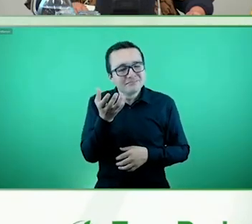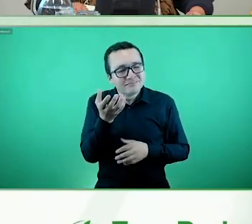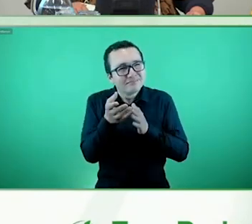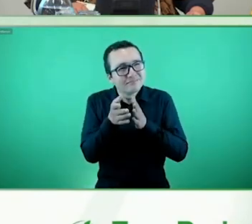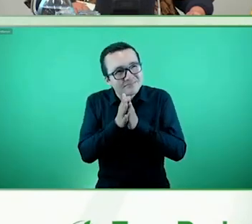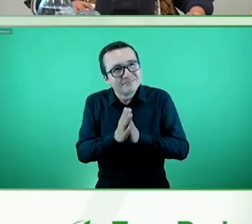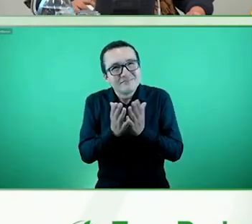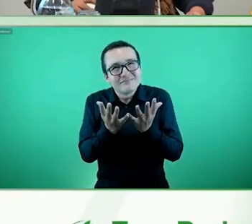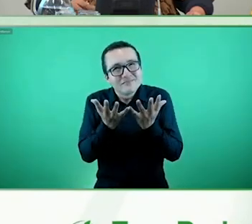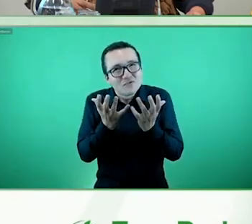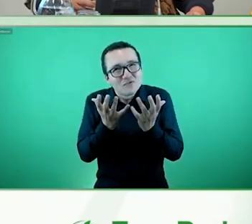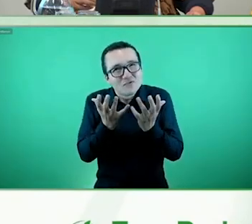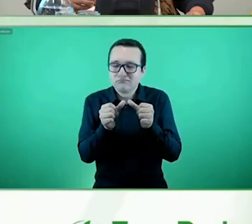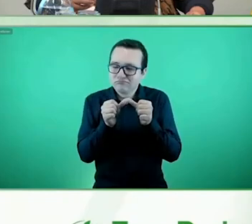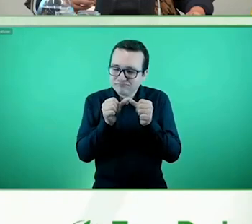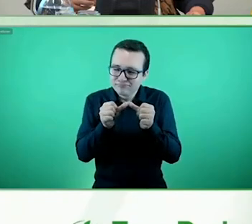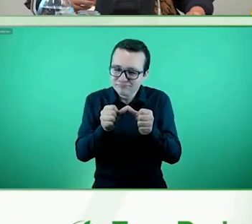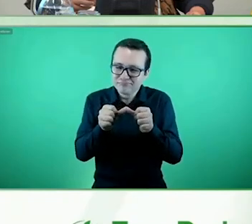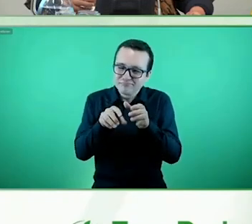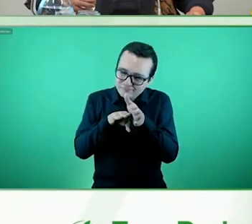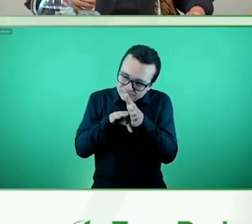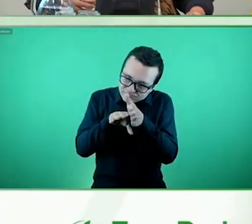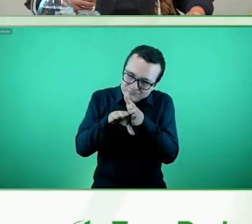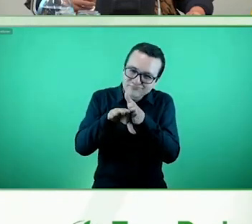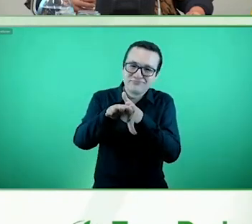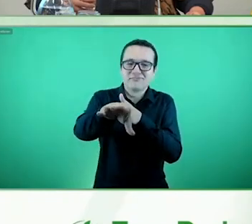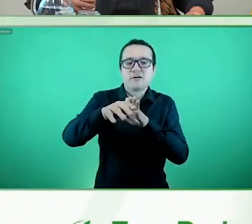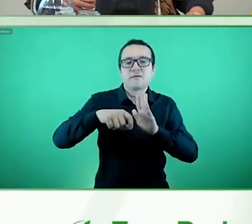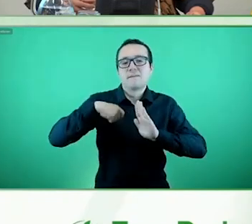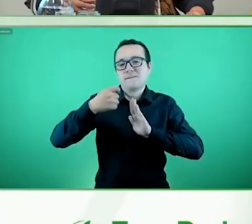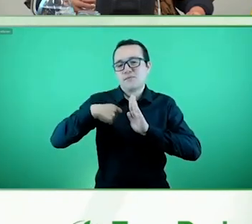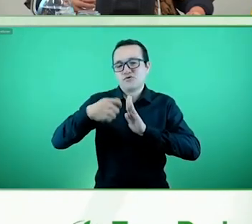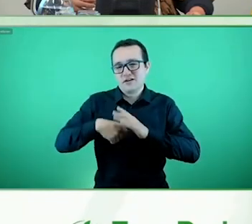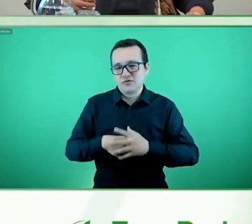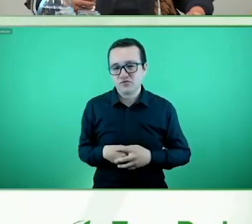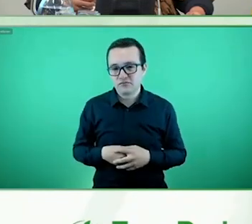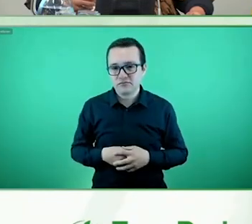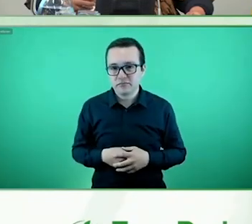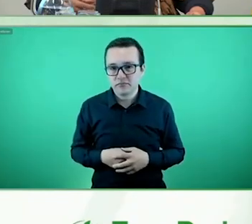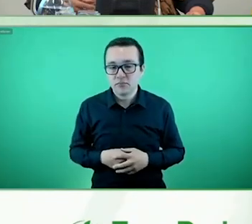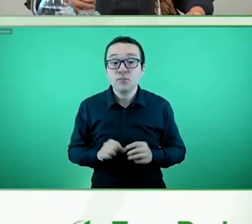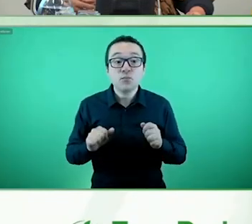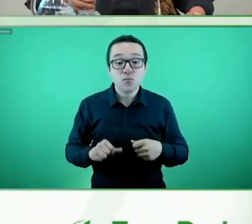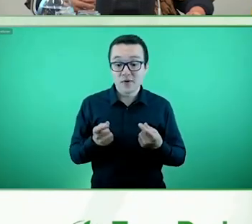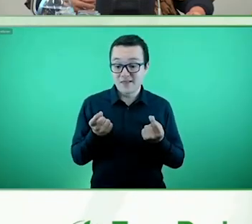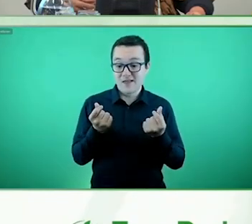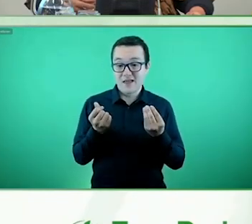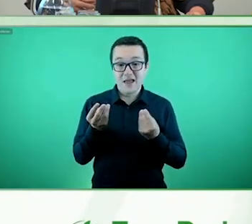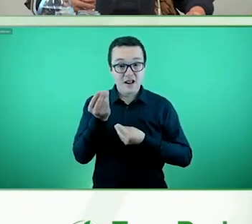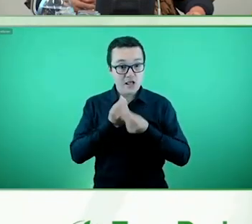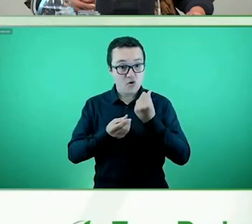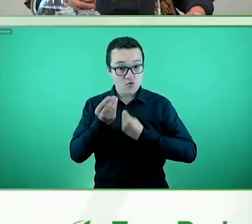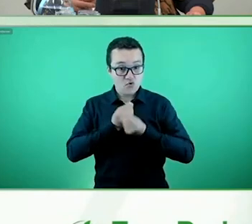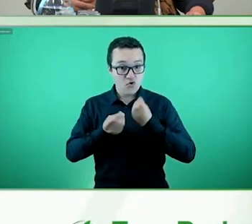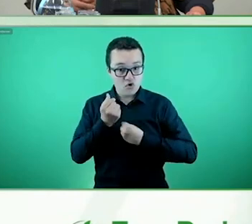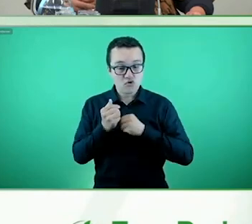especialmente establecer el modelo de negocio que nos pueda mantener el